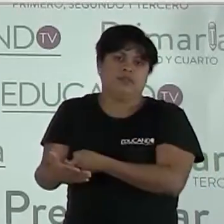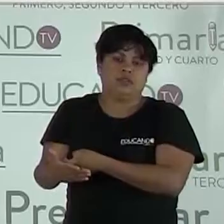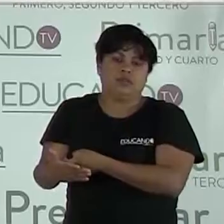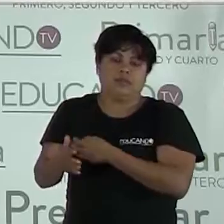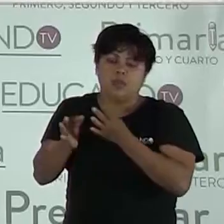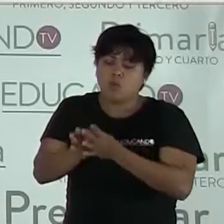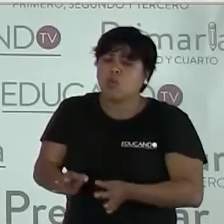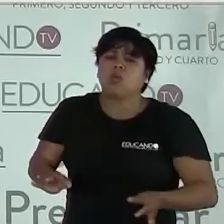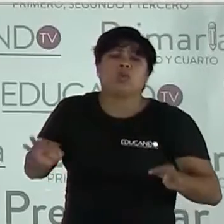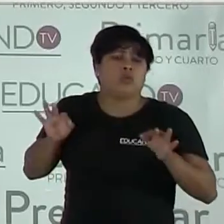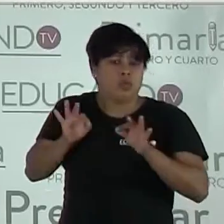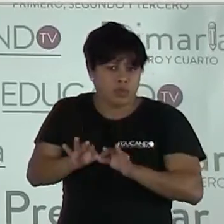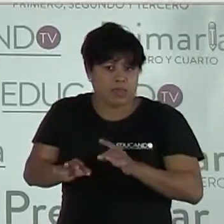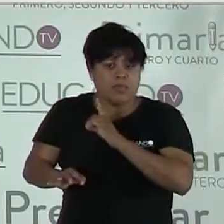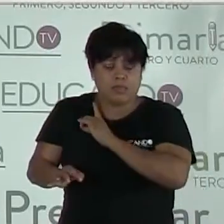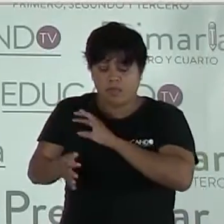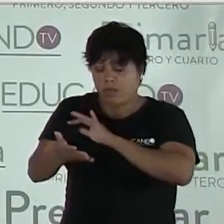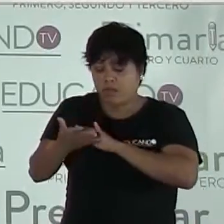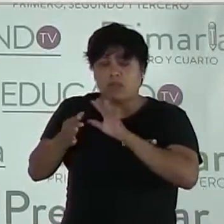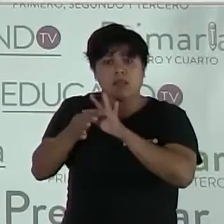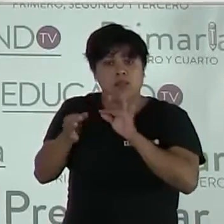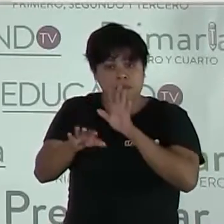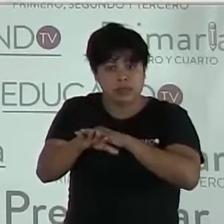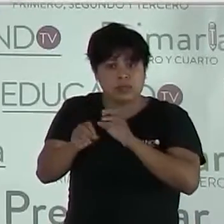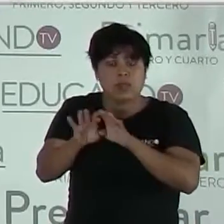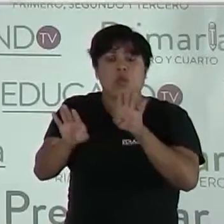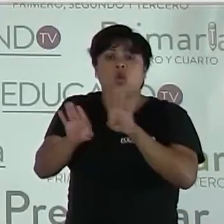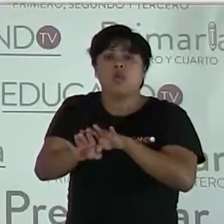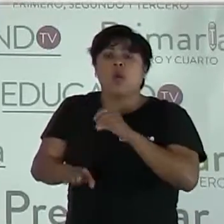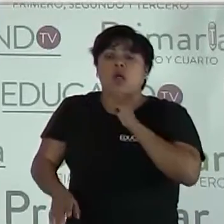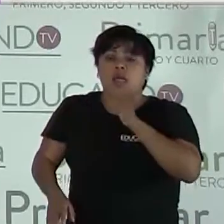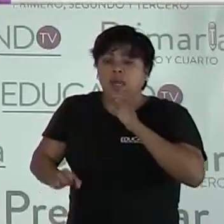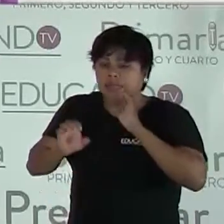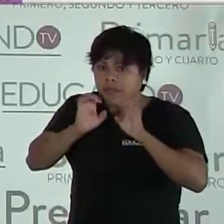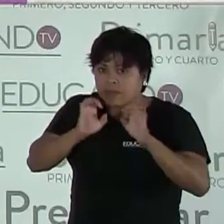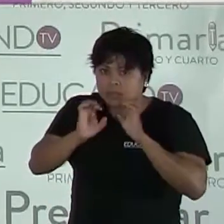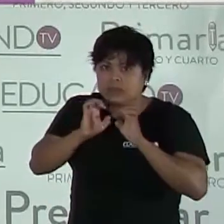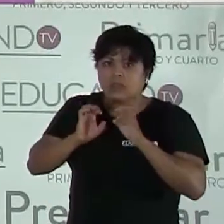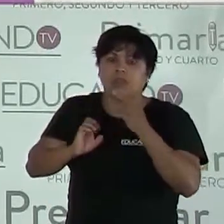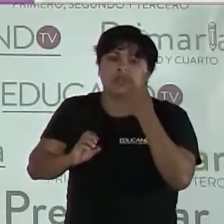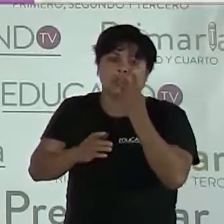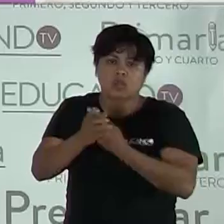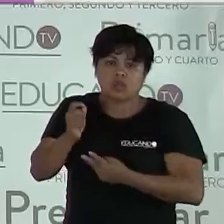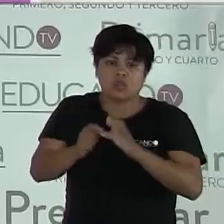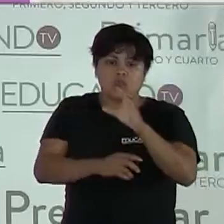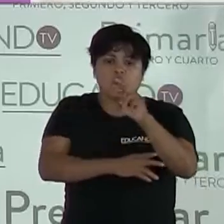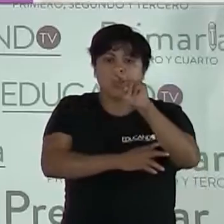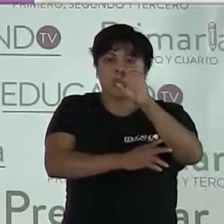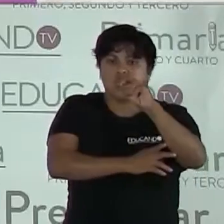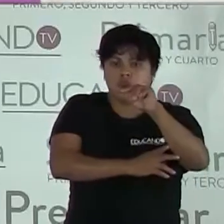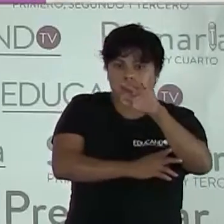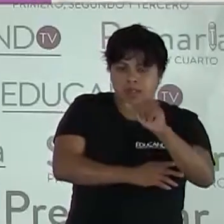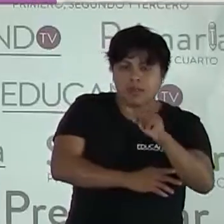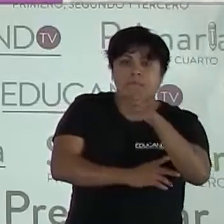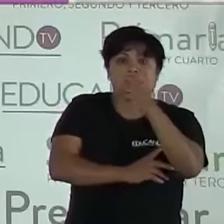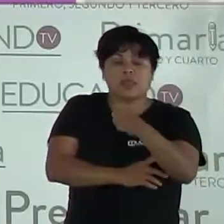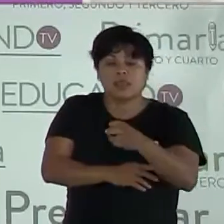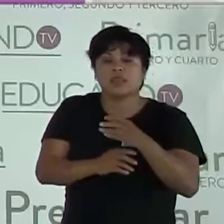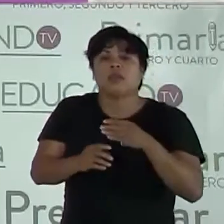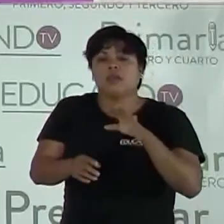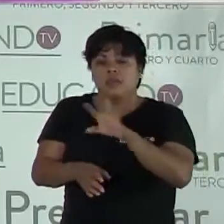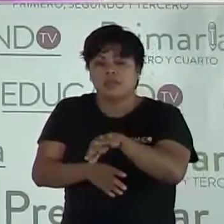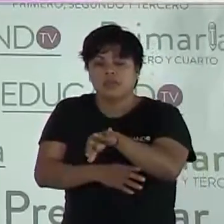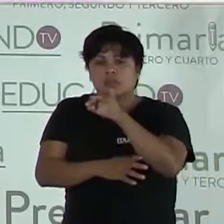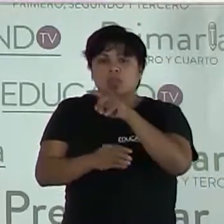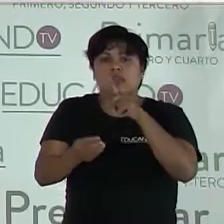periódico. Muy importante aclarar que tanto el reportaje como la entrevista y la crónica la vamos a